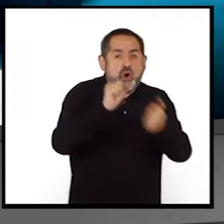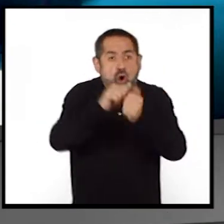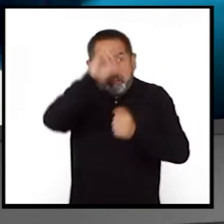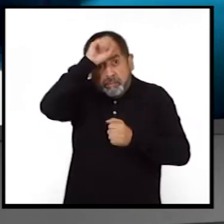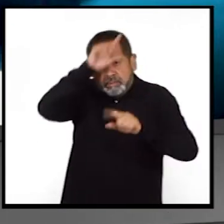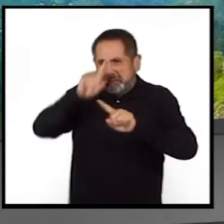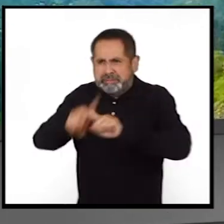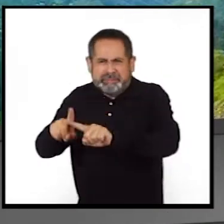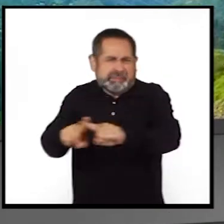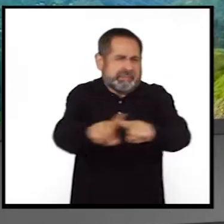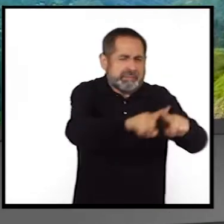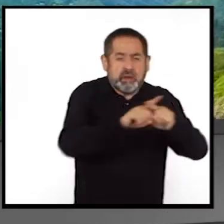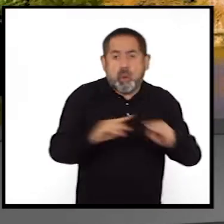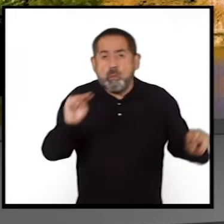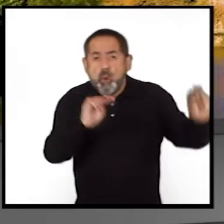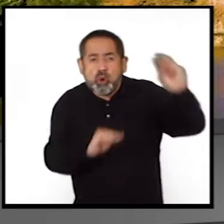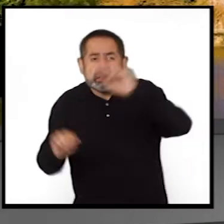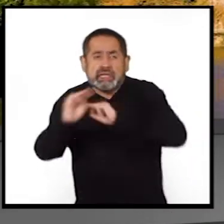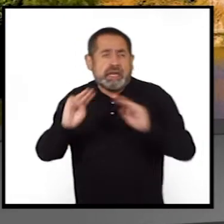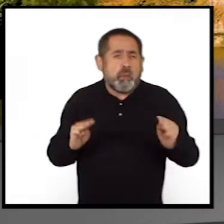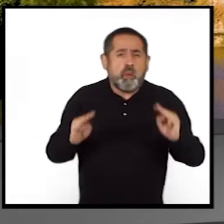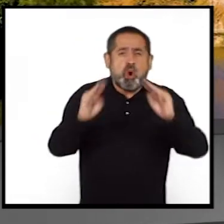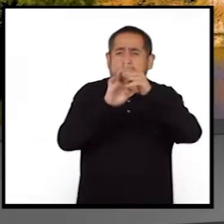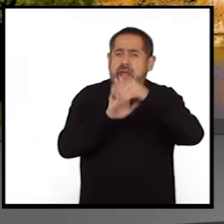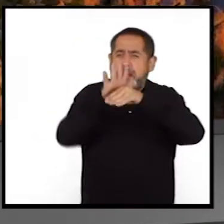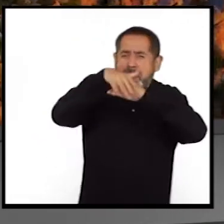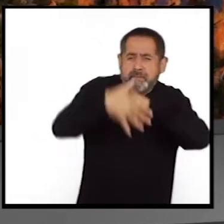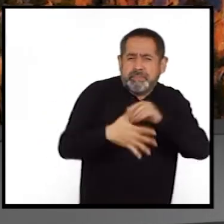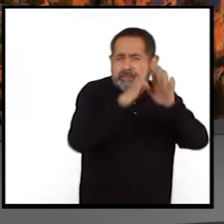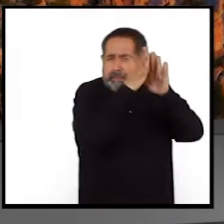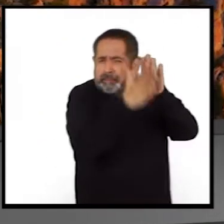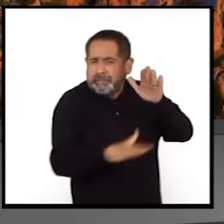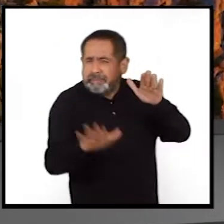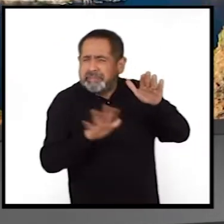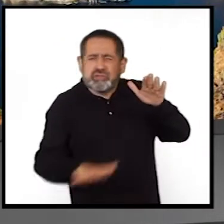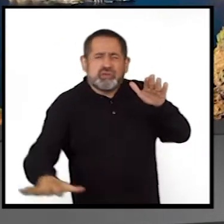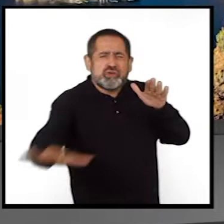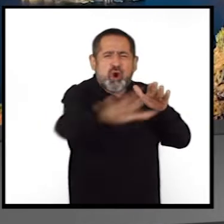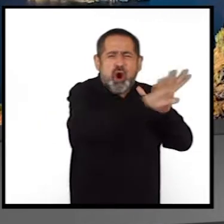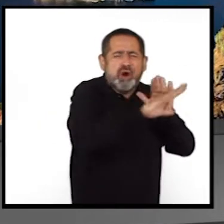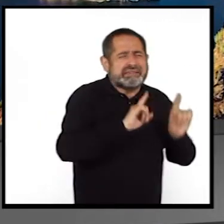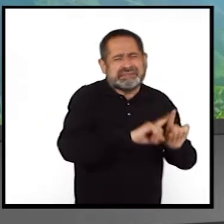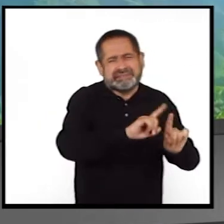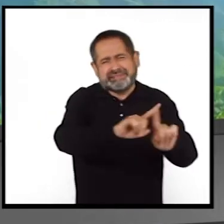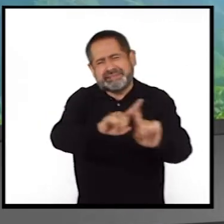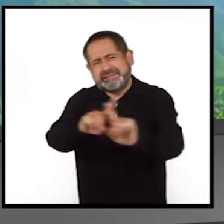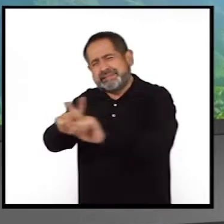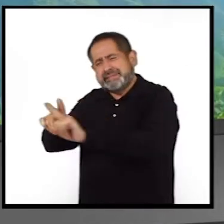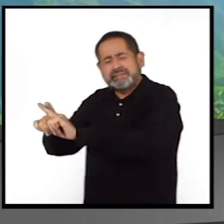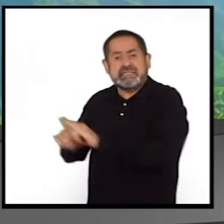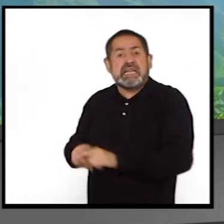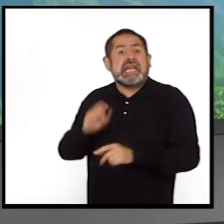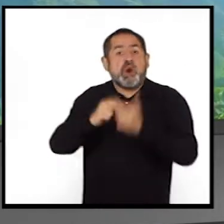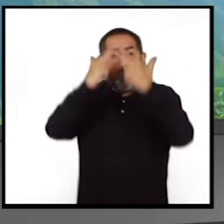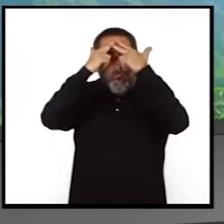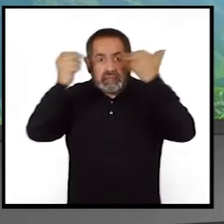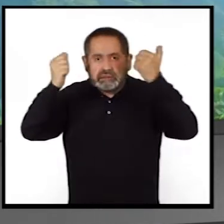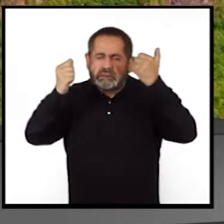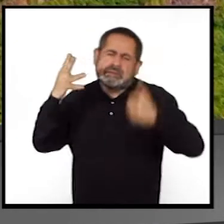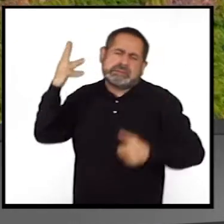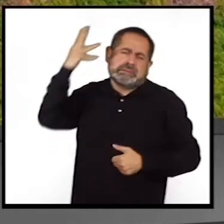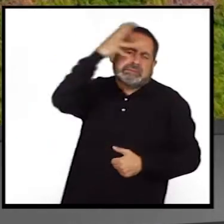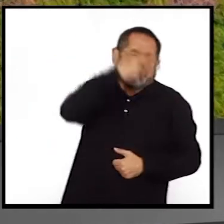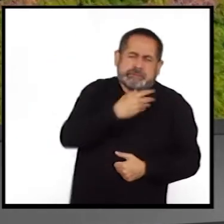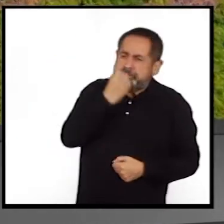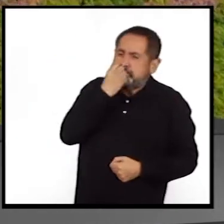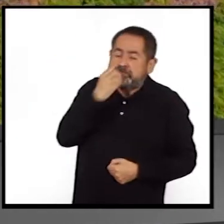extraordinaria, altiplanos, sierras, cuencas, barrancas, valles, montañas y la más hermosa de las huastecas